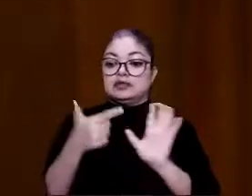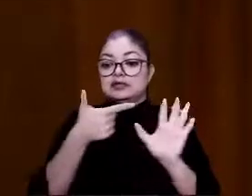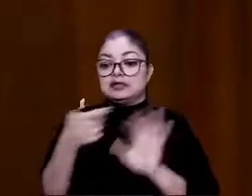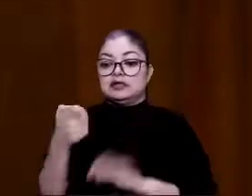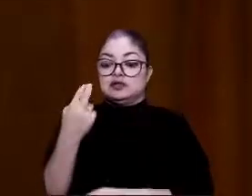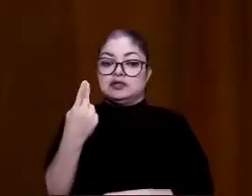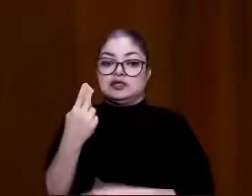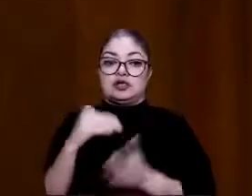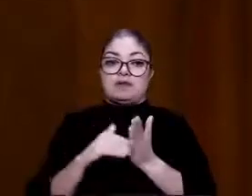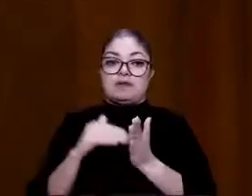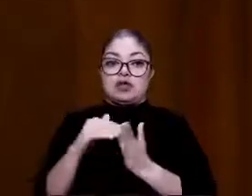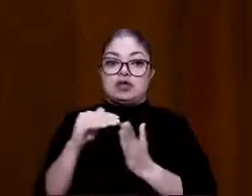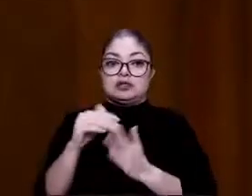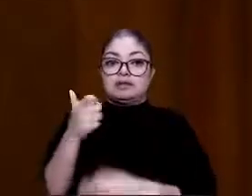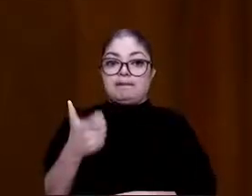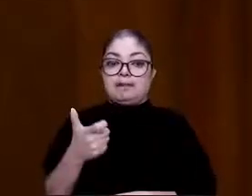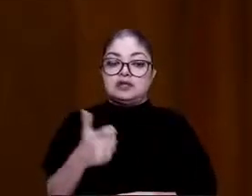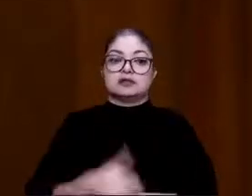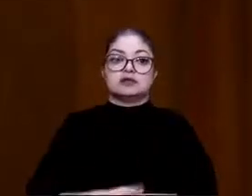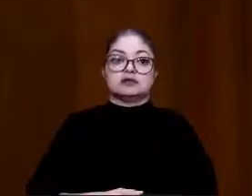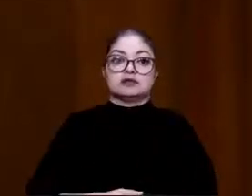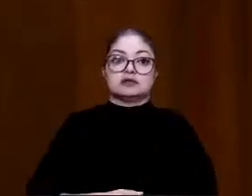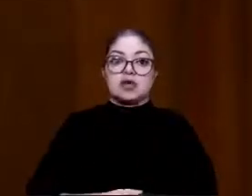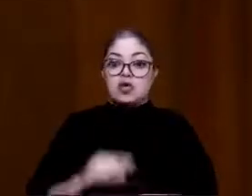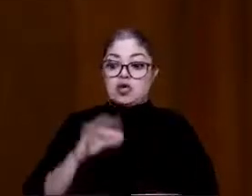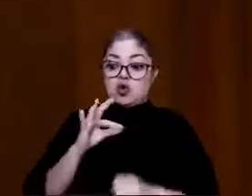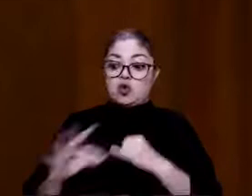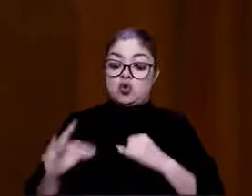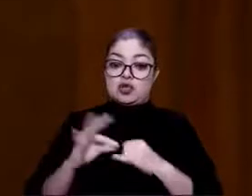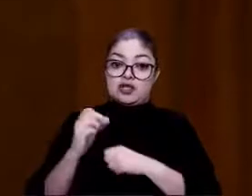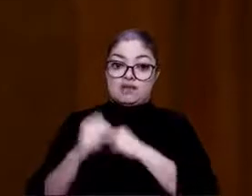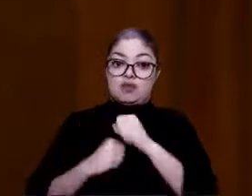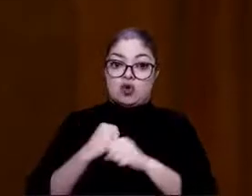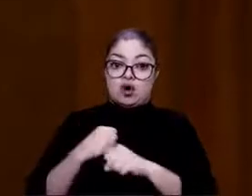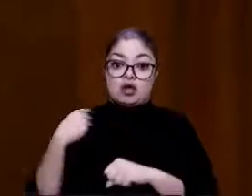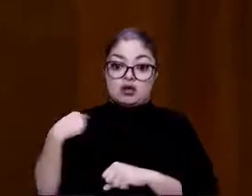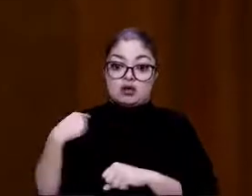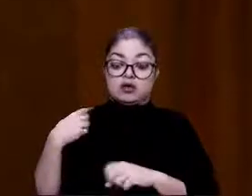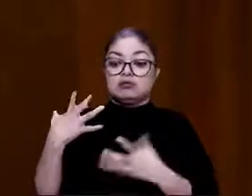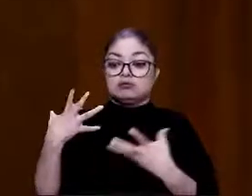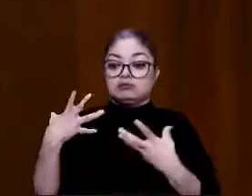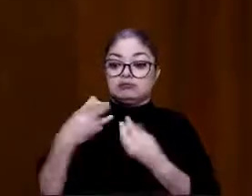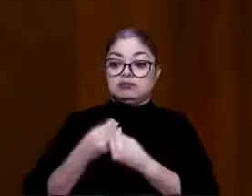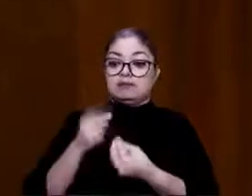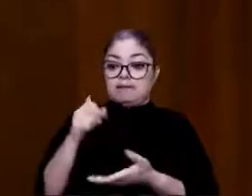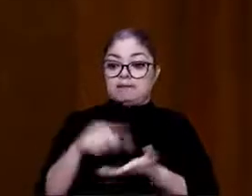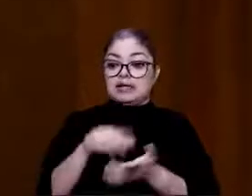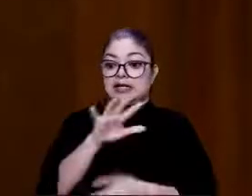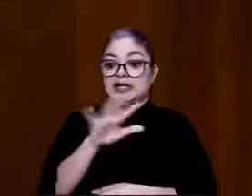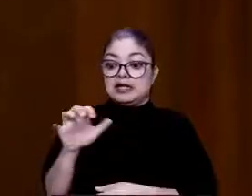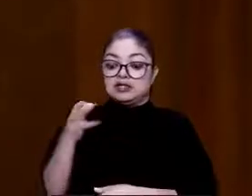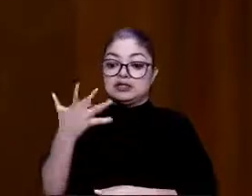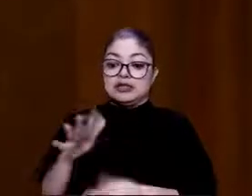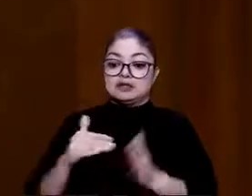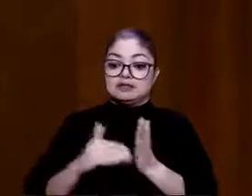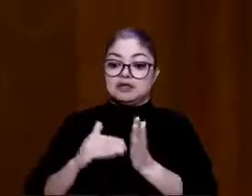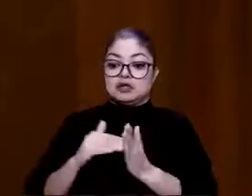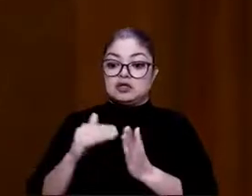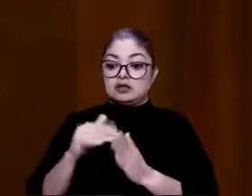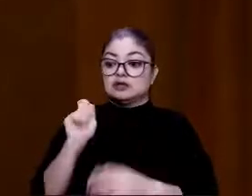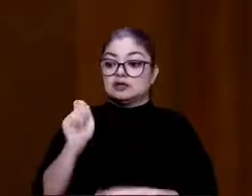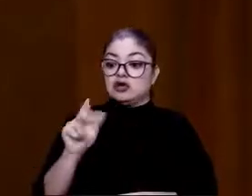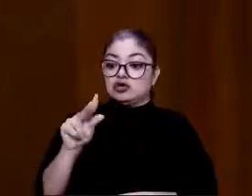8.725 millones de pesos. Tan solo en el último año se gastaron 1.510 millones de pesos en 82